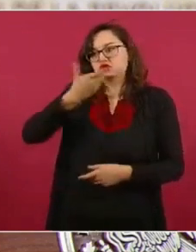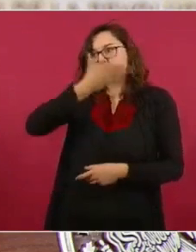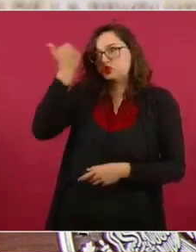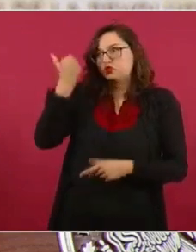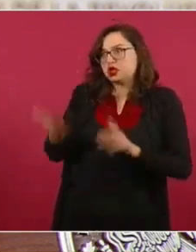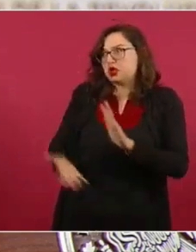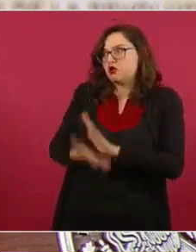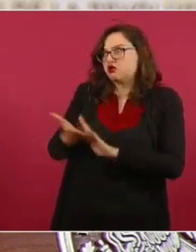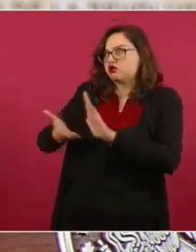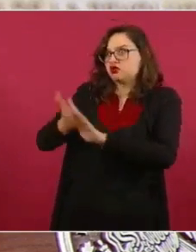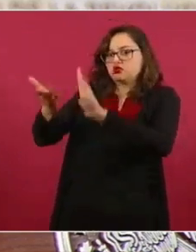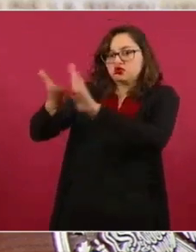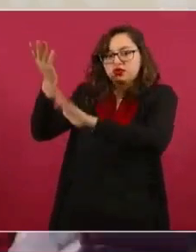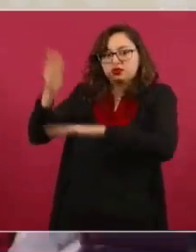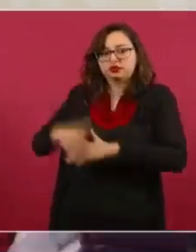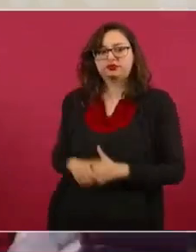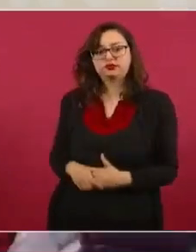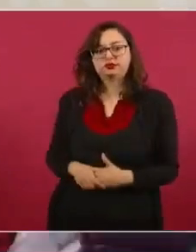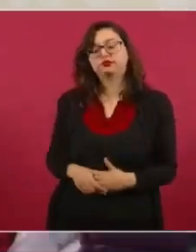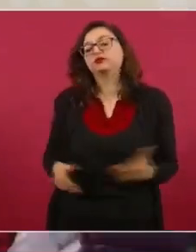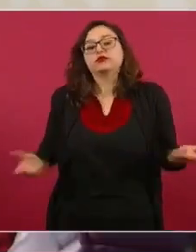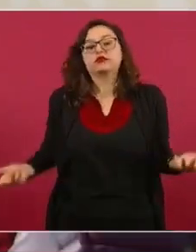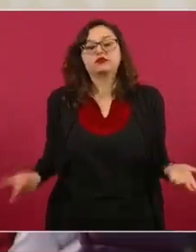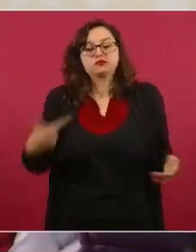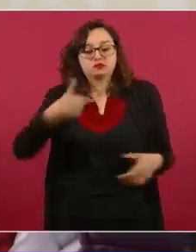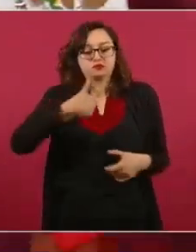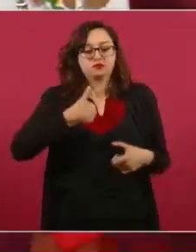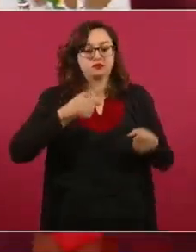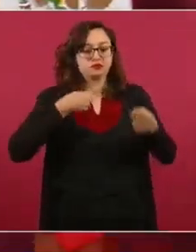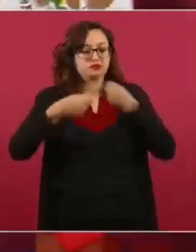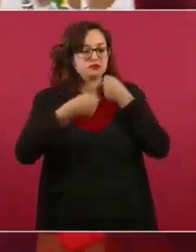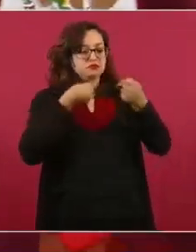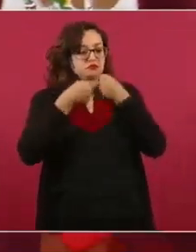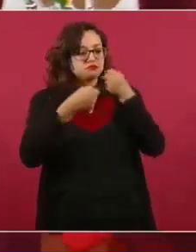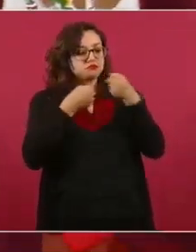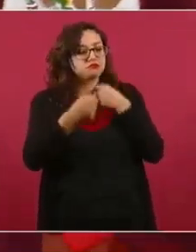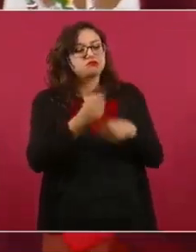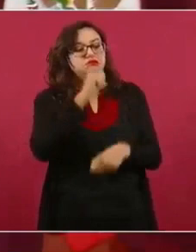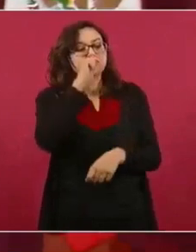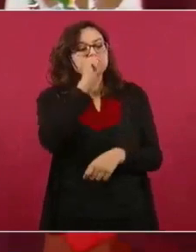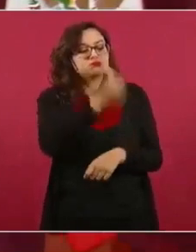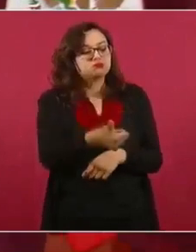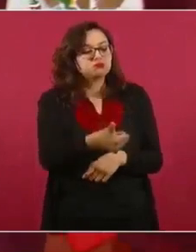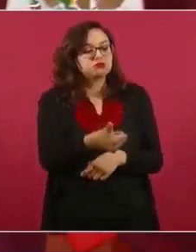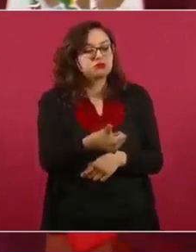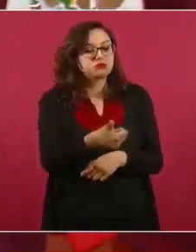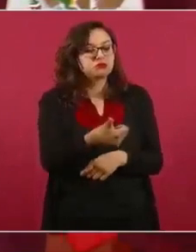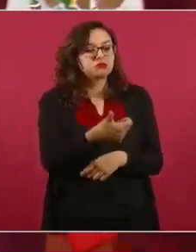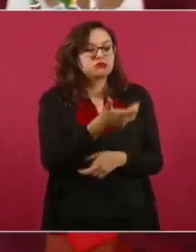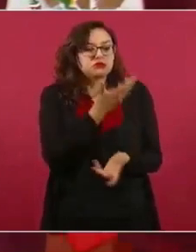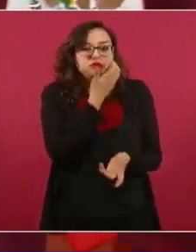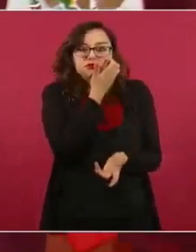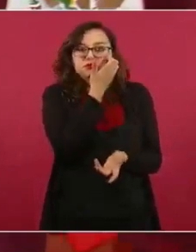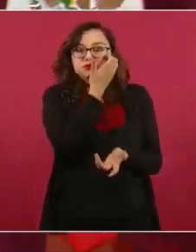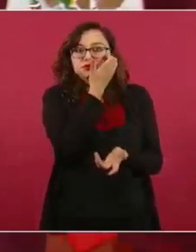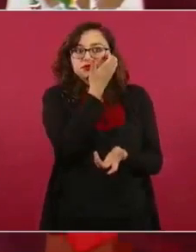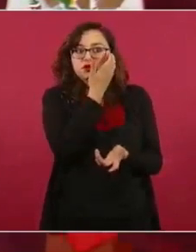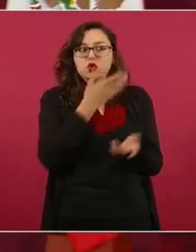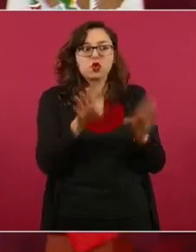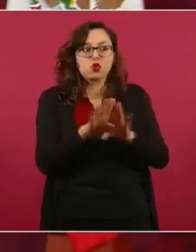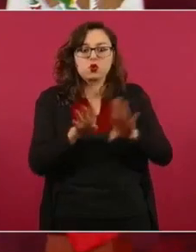Si no somos periodistas, pues no vamos a saber hacer una nota,